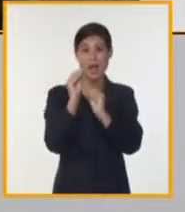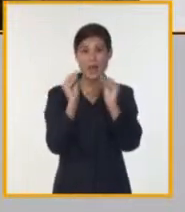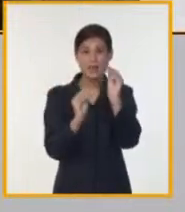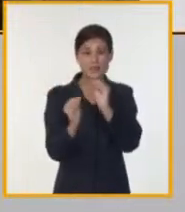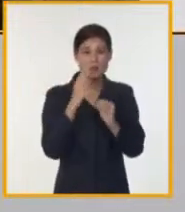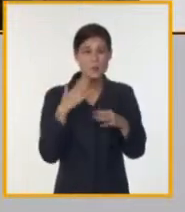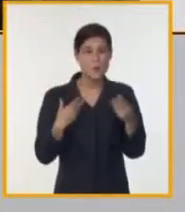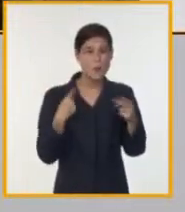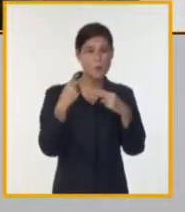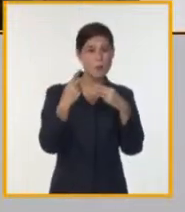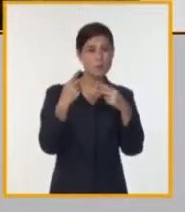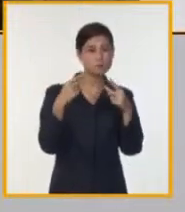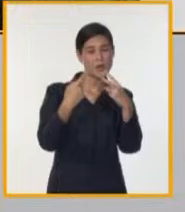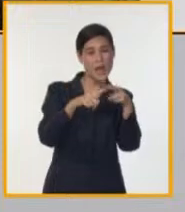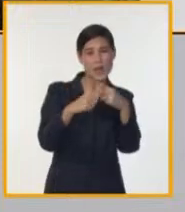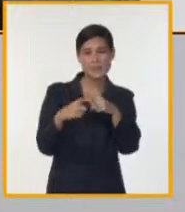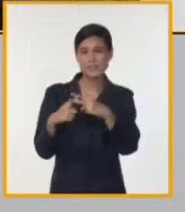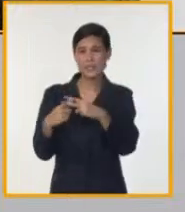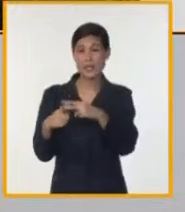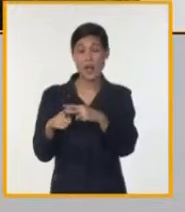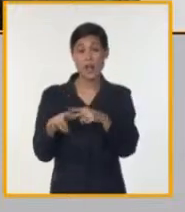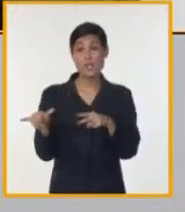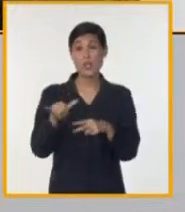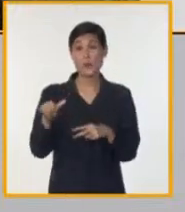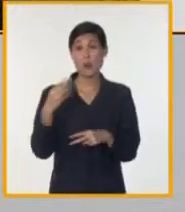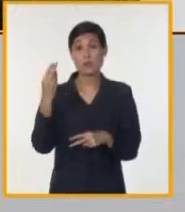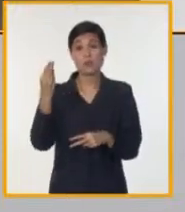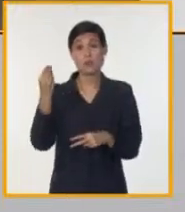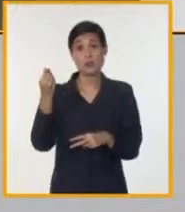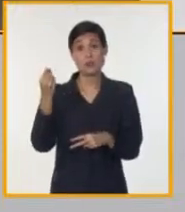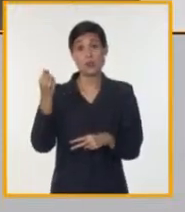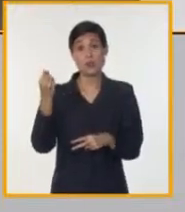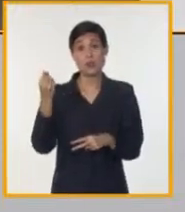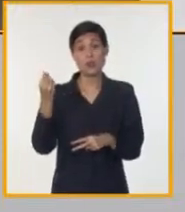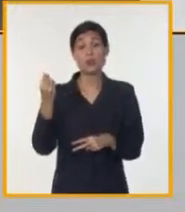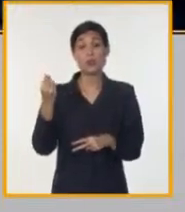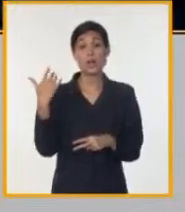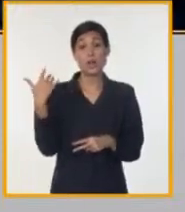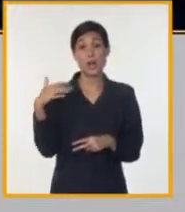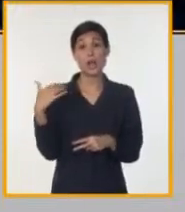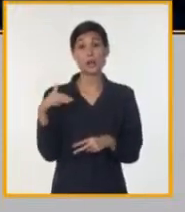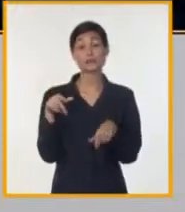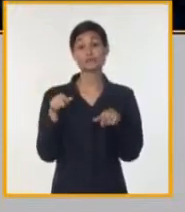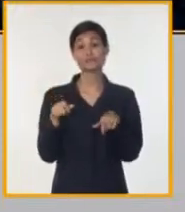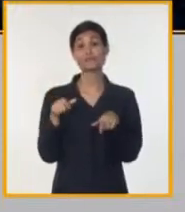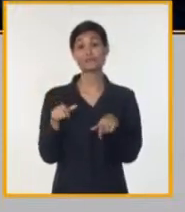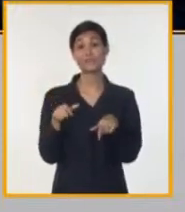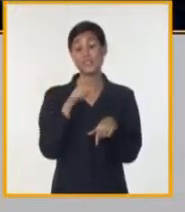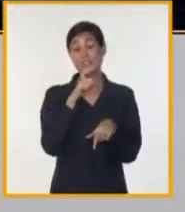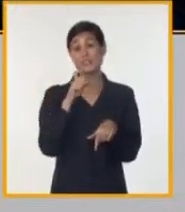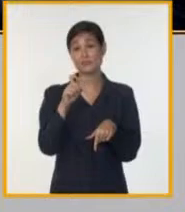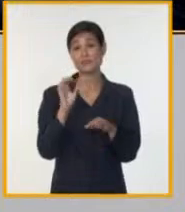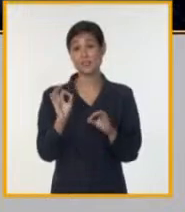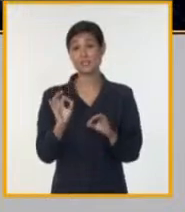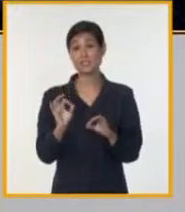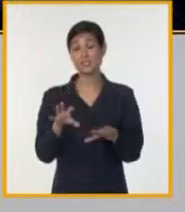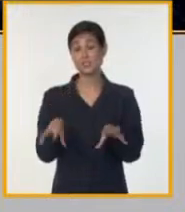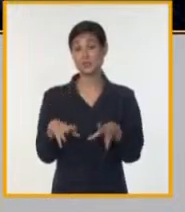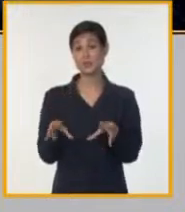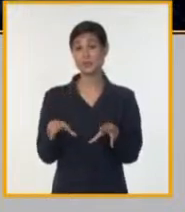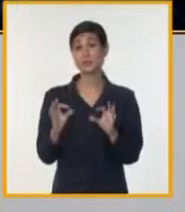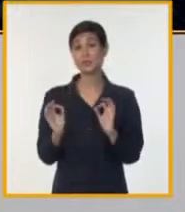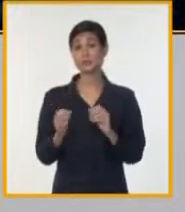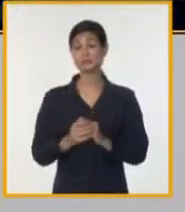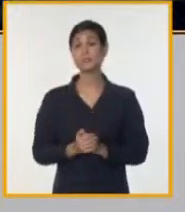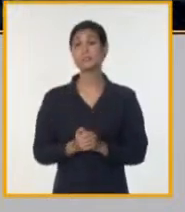manejar el tema costos, claro, porque se nos va del margen de la empresa y nos resulta totalmente irracional acceder a veces a esos recursos que tanta